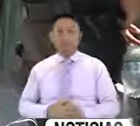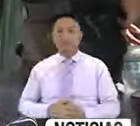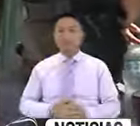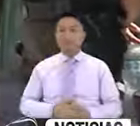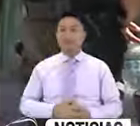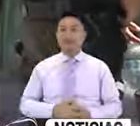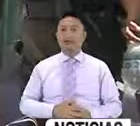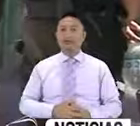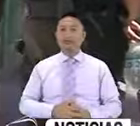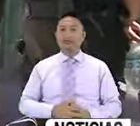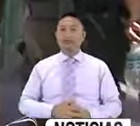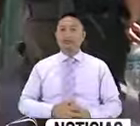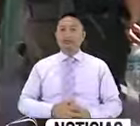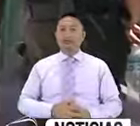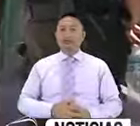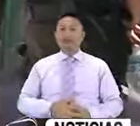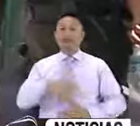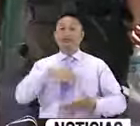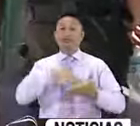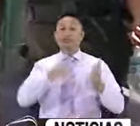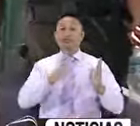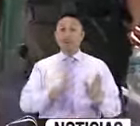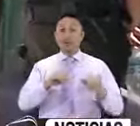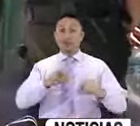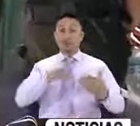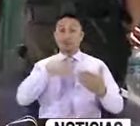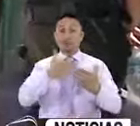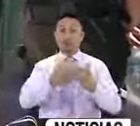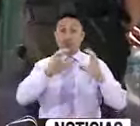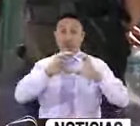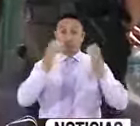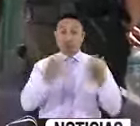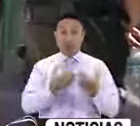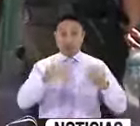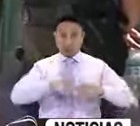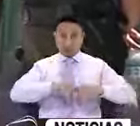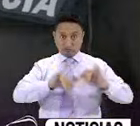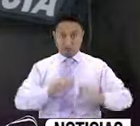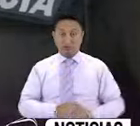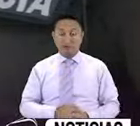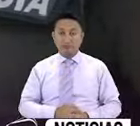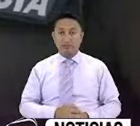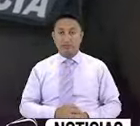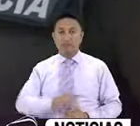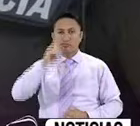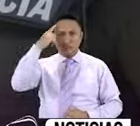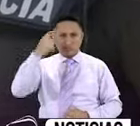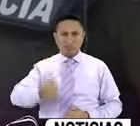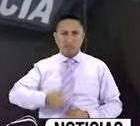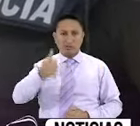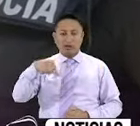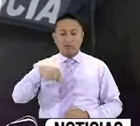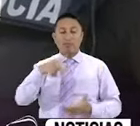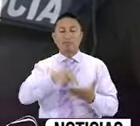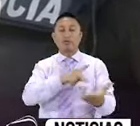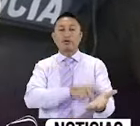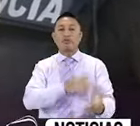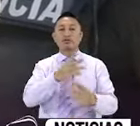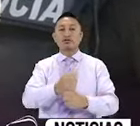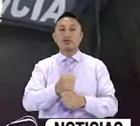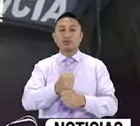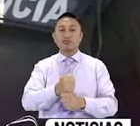Si bien los estudiantes han podido regresar a clases presenciales, el gobierno trabaja en un programa de seguridad en los